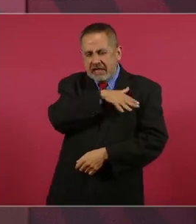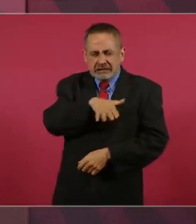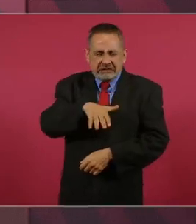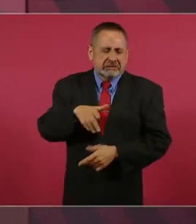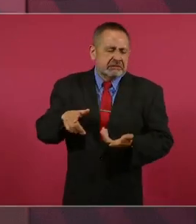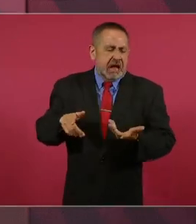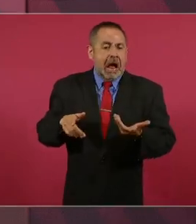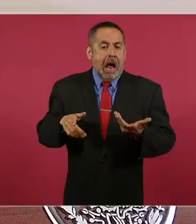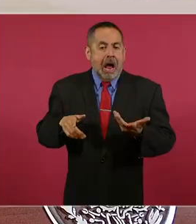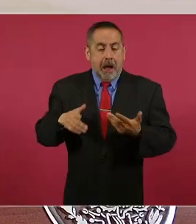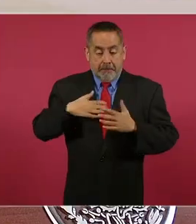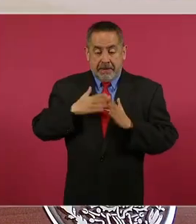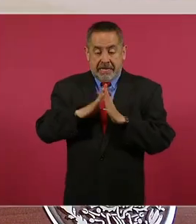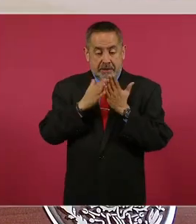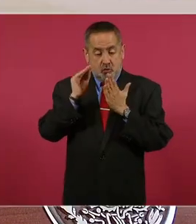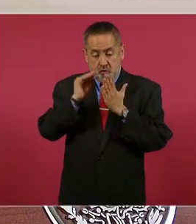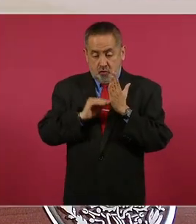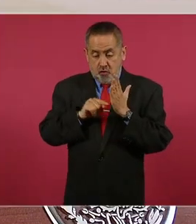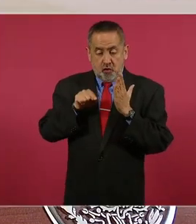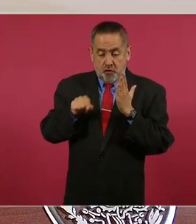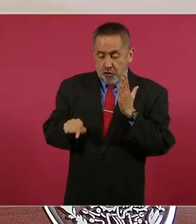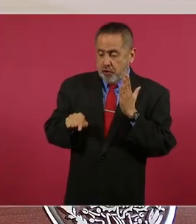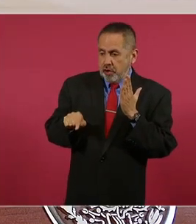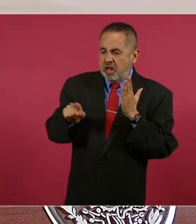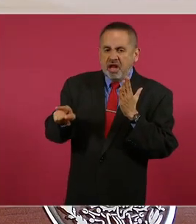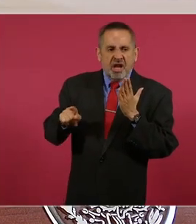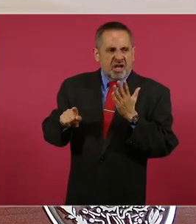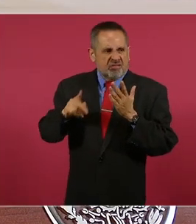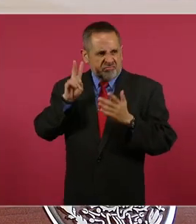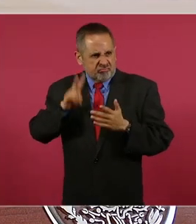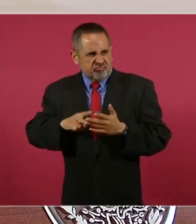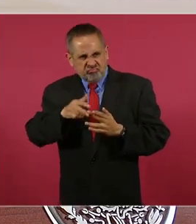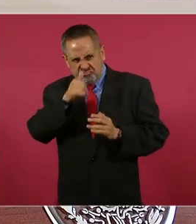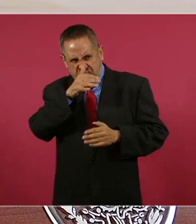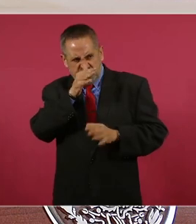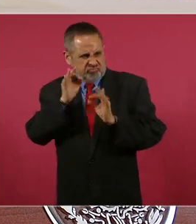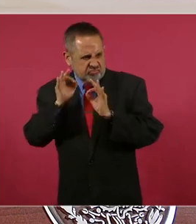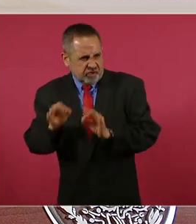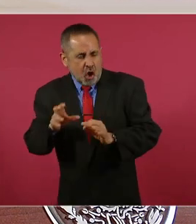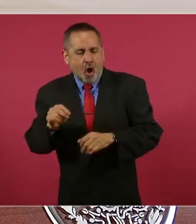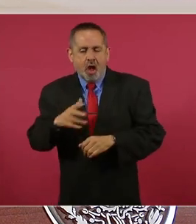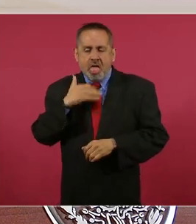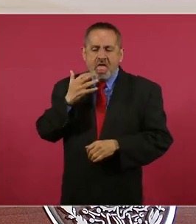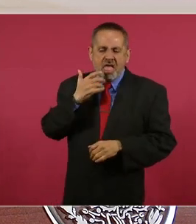así, Revolucionario o Bandido. Y